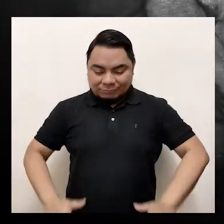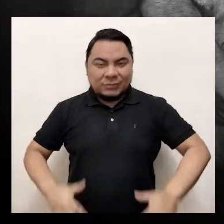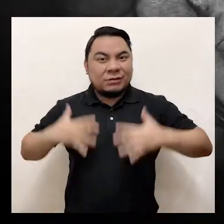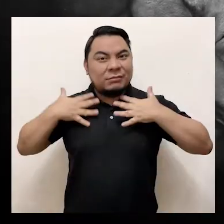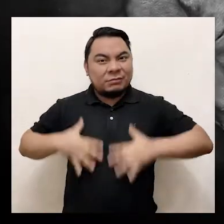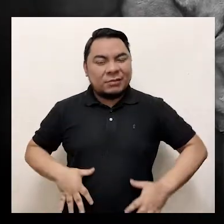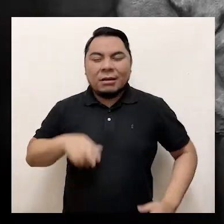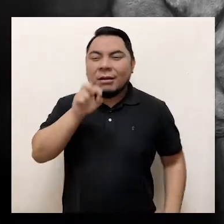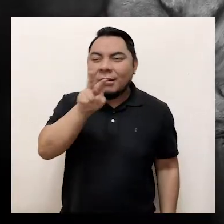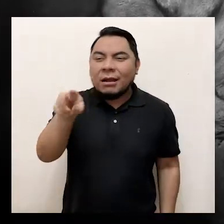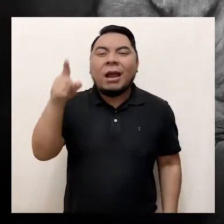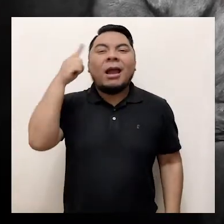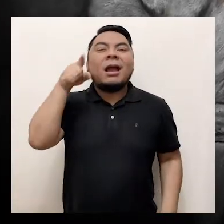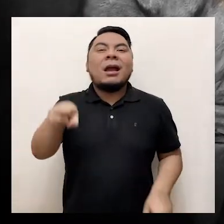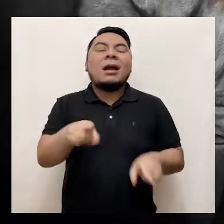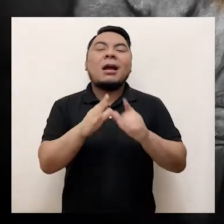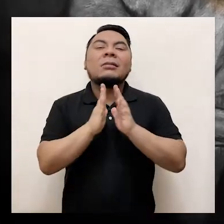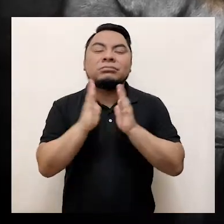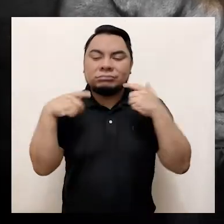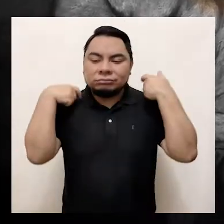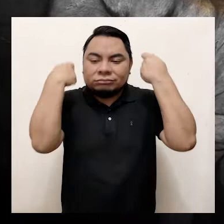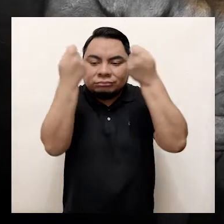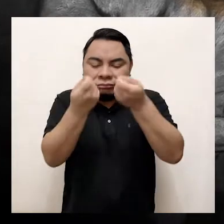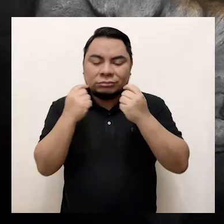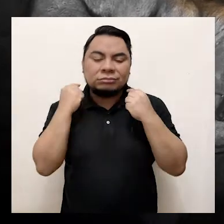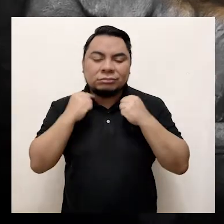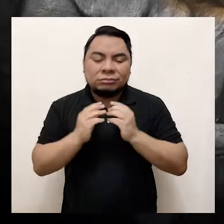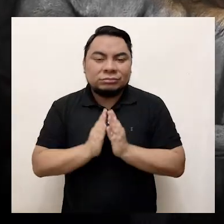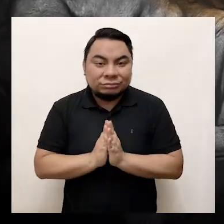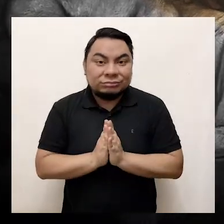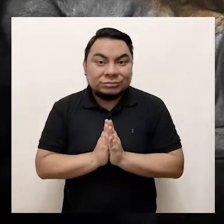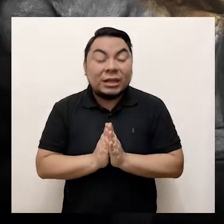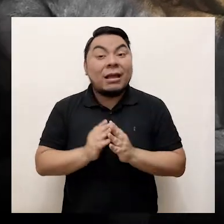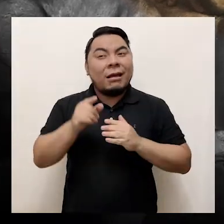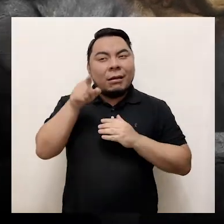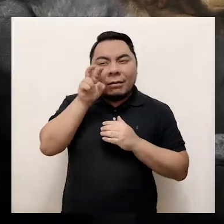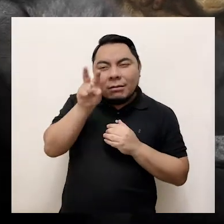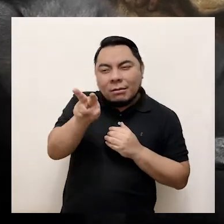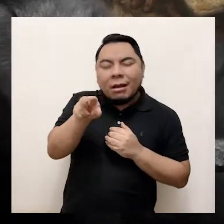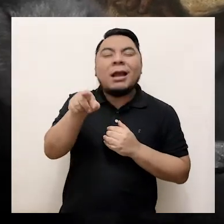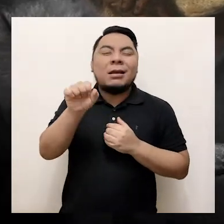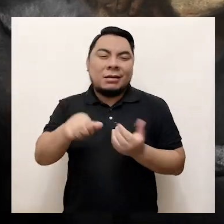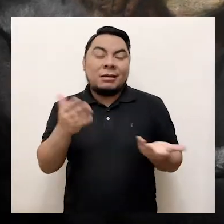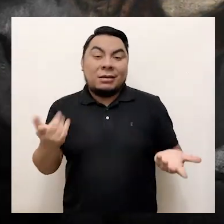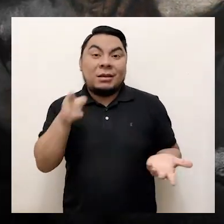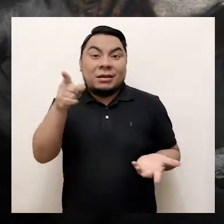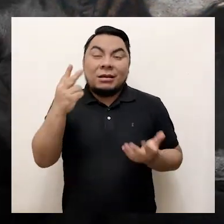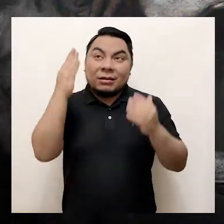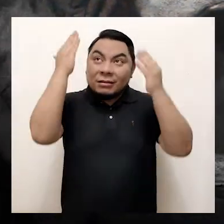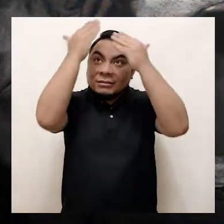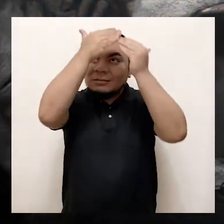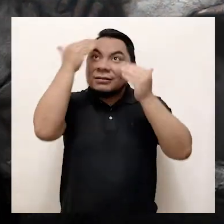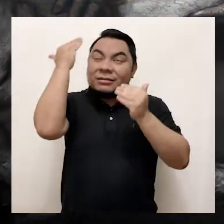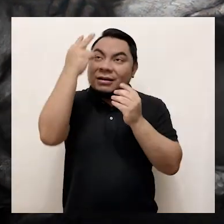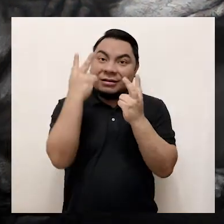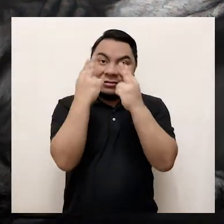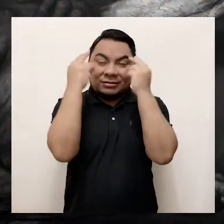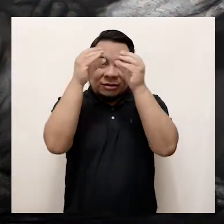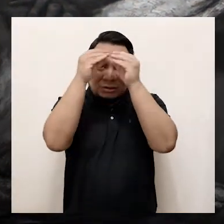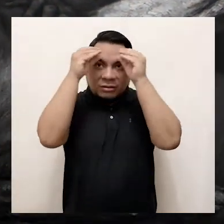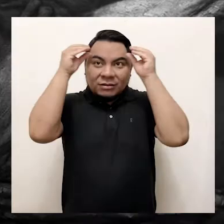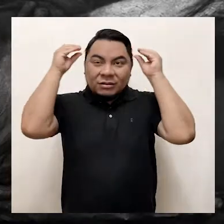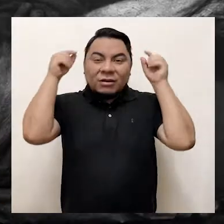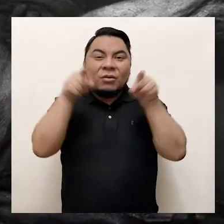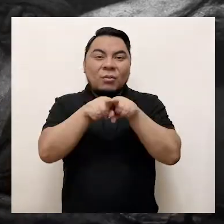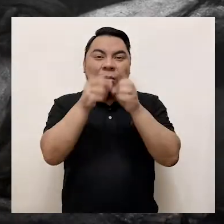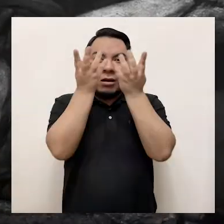vestimentas, podemos decir que son frailes. Y si miramos con detenimiento, nos daremos cuenta que el corte de cabello forma como